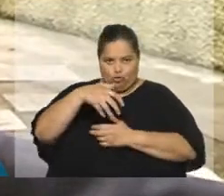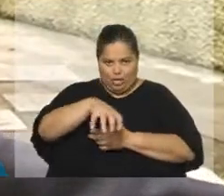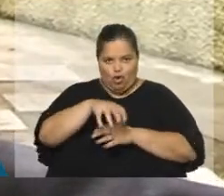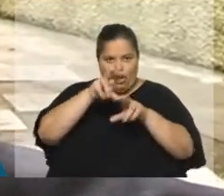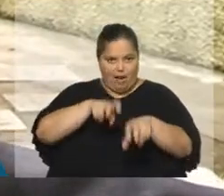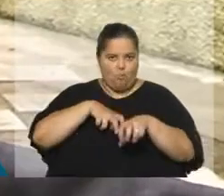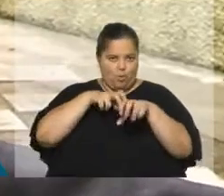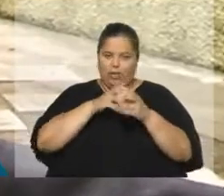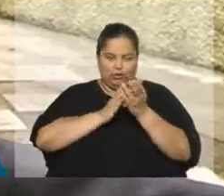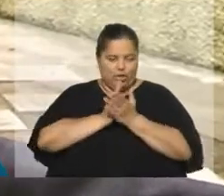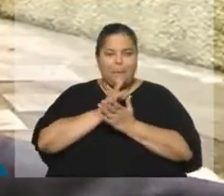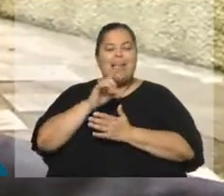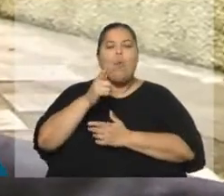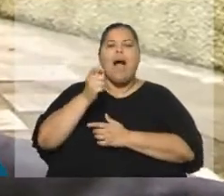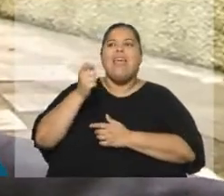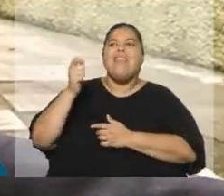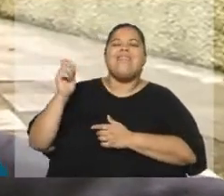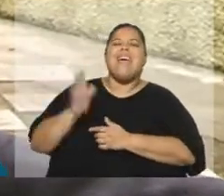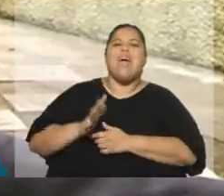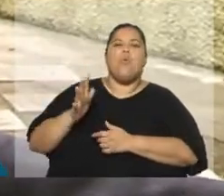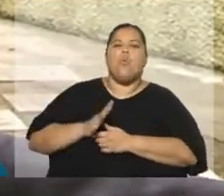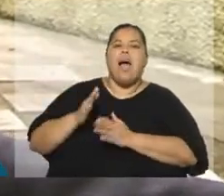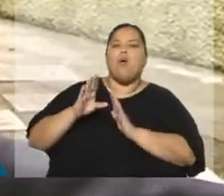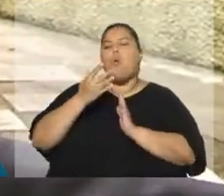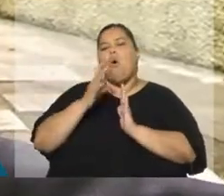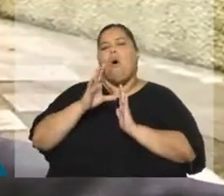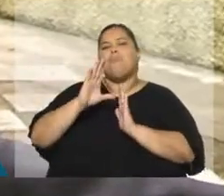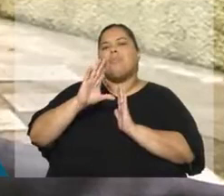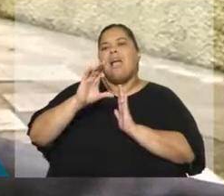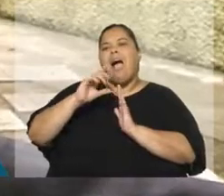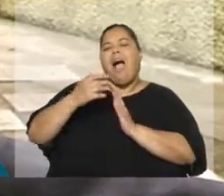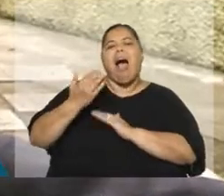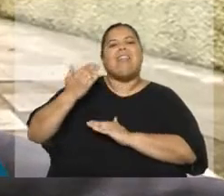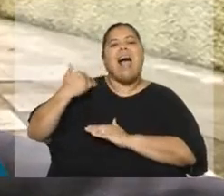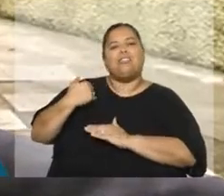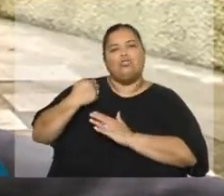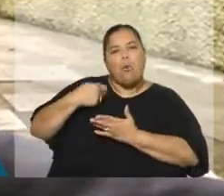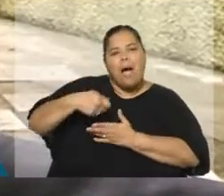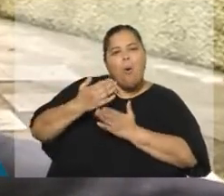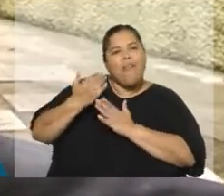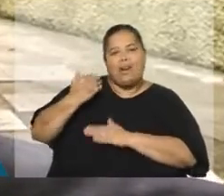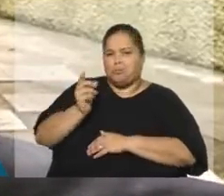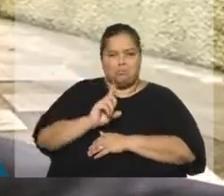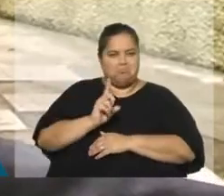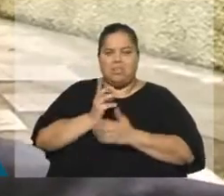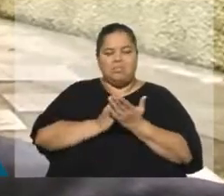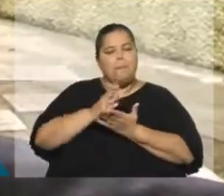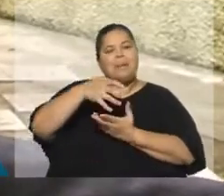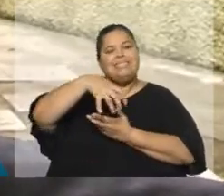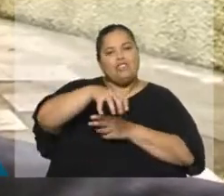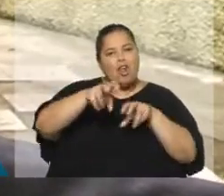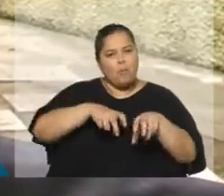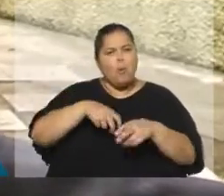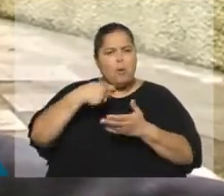mora importante en el sector, en general estaba cumpliendo correctamente. De esta manera